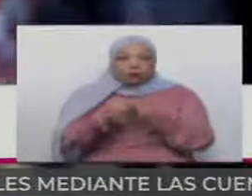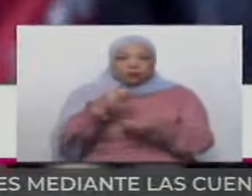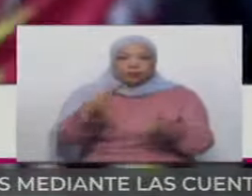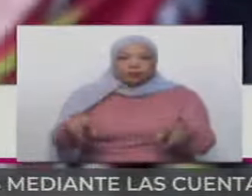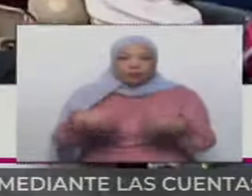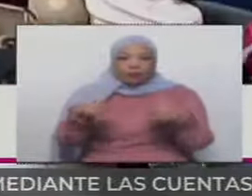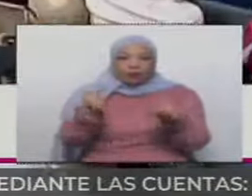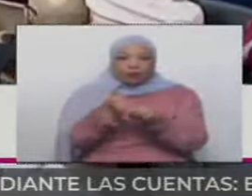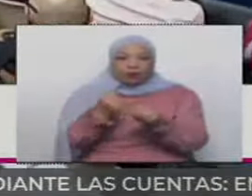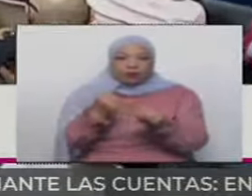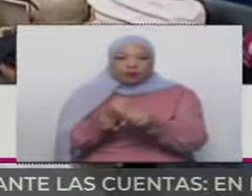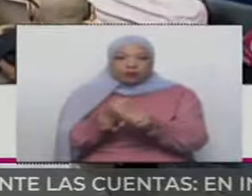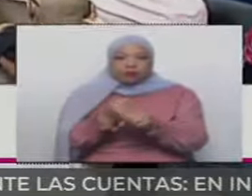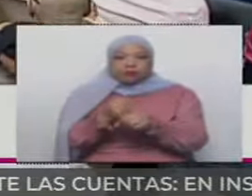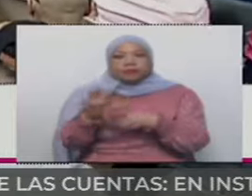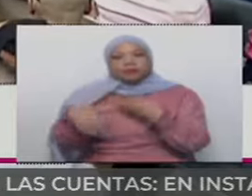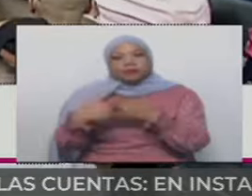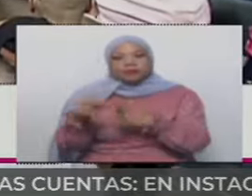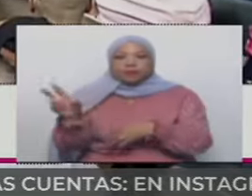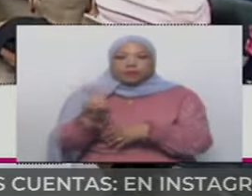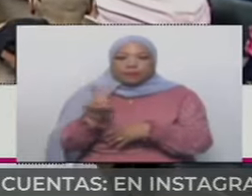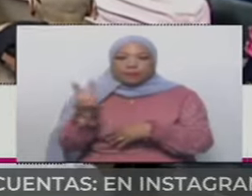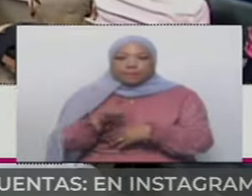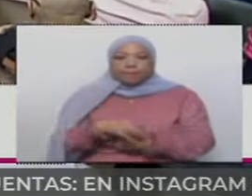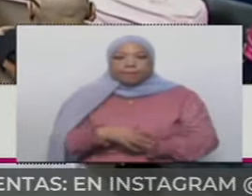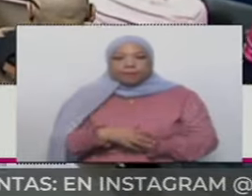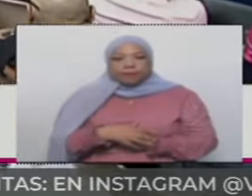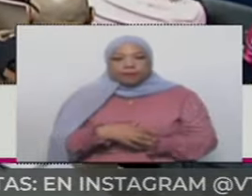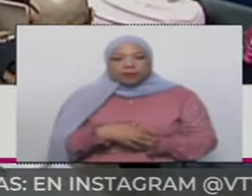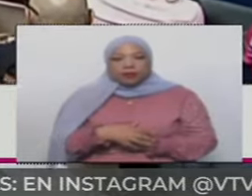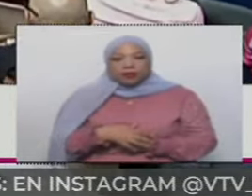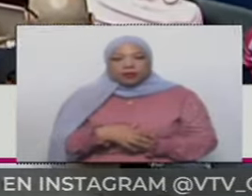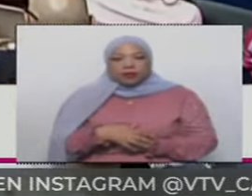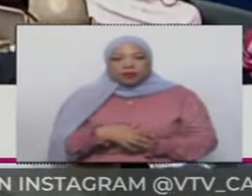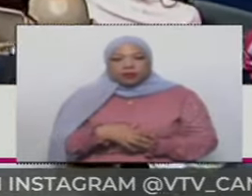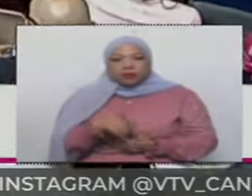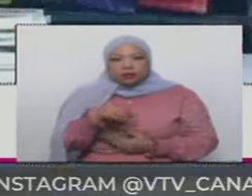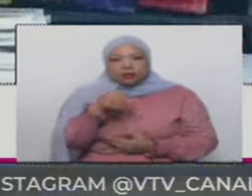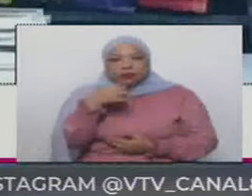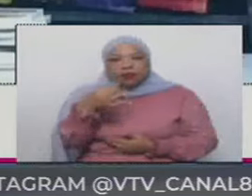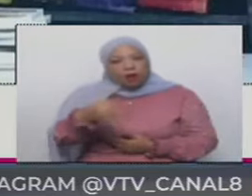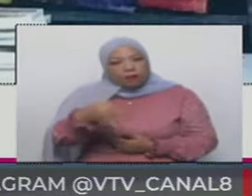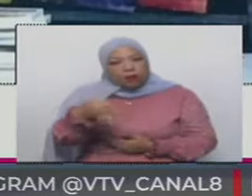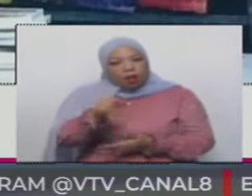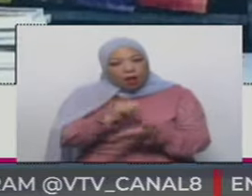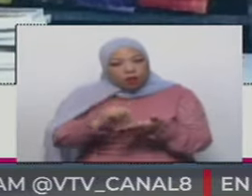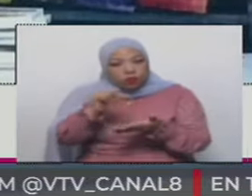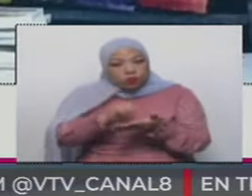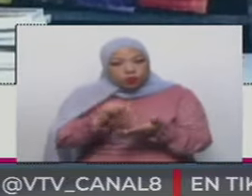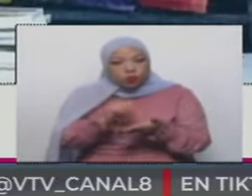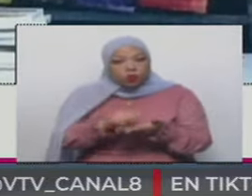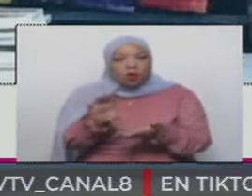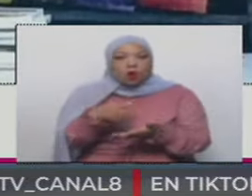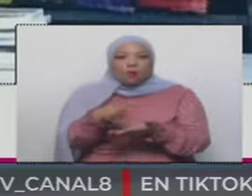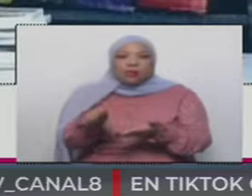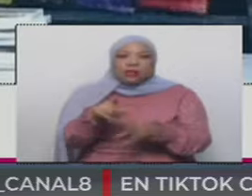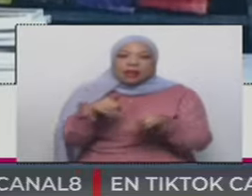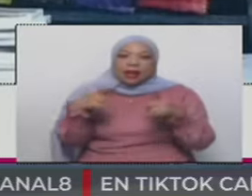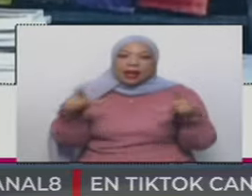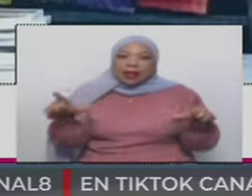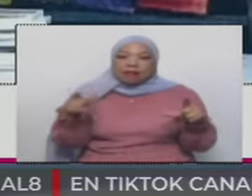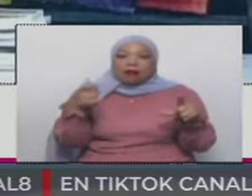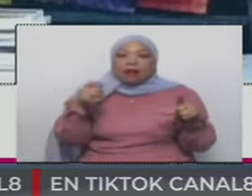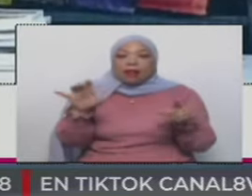música en Venezuela. Chuchito Sanoja, verdaderamente la